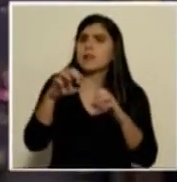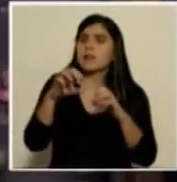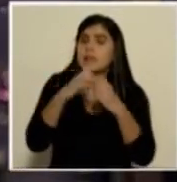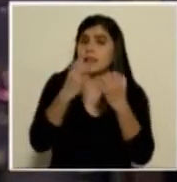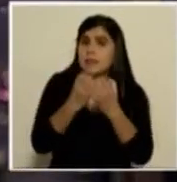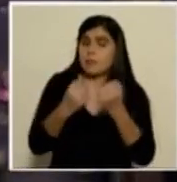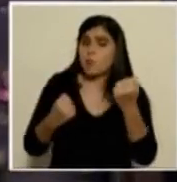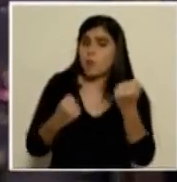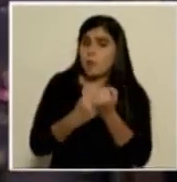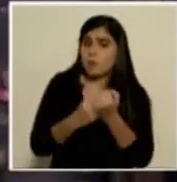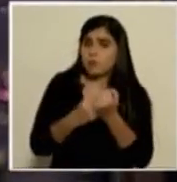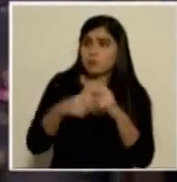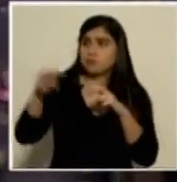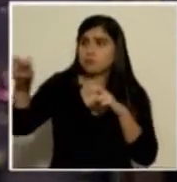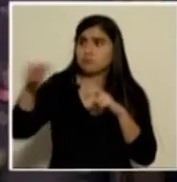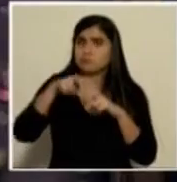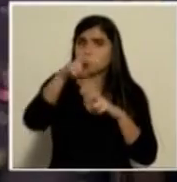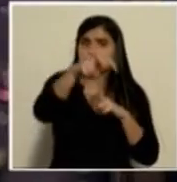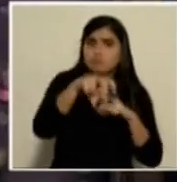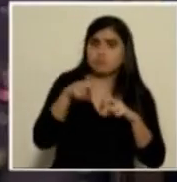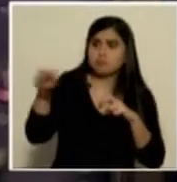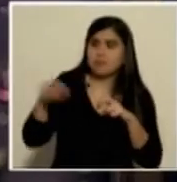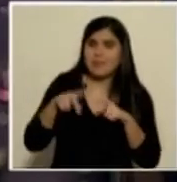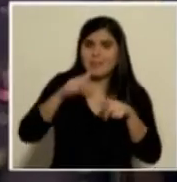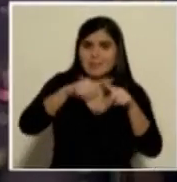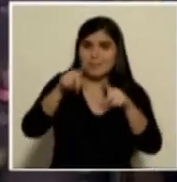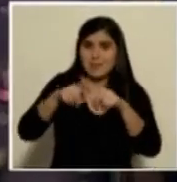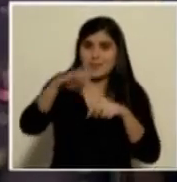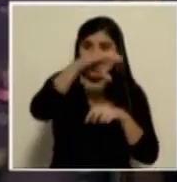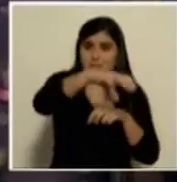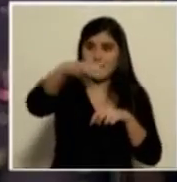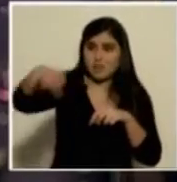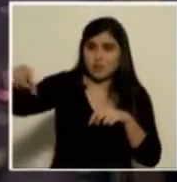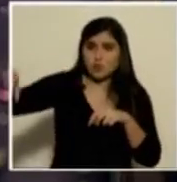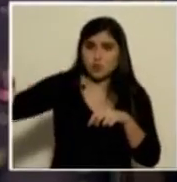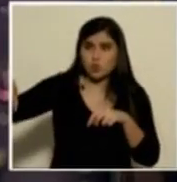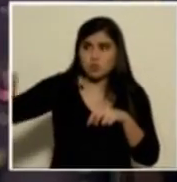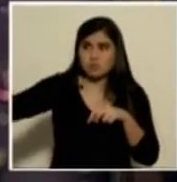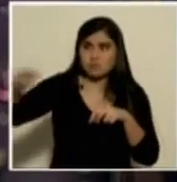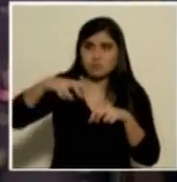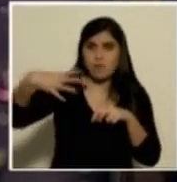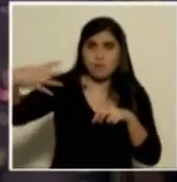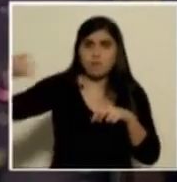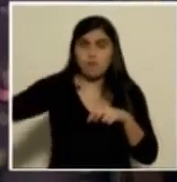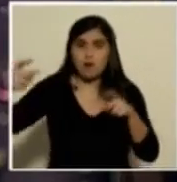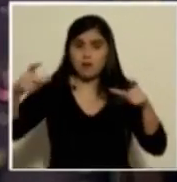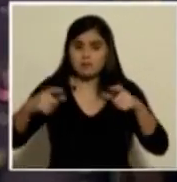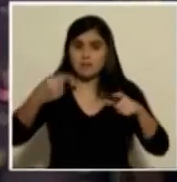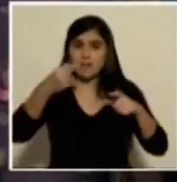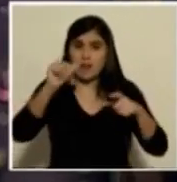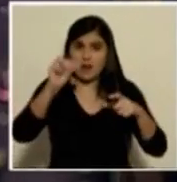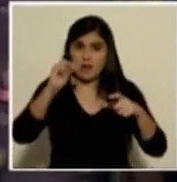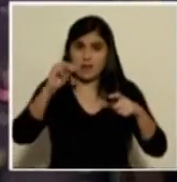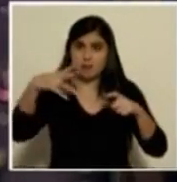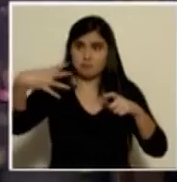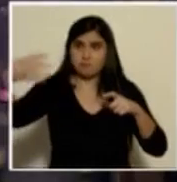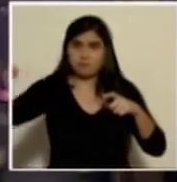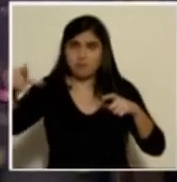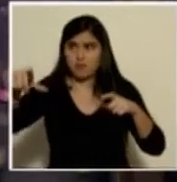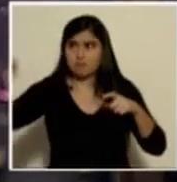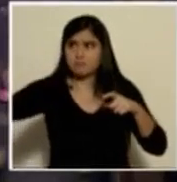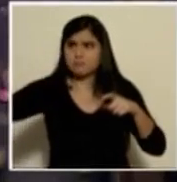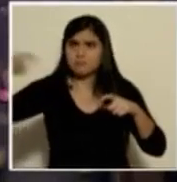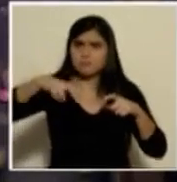¿verdad? Muchos de ellos son fuera del área metropolitana e indudablemente eso va a